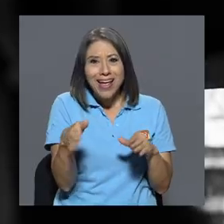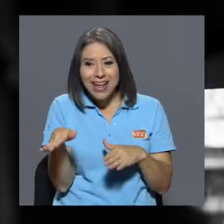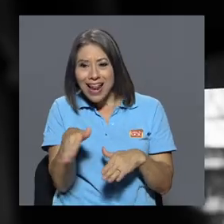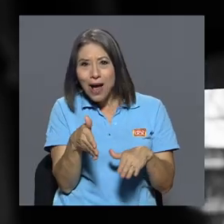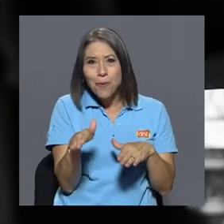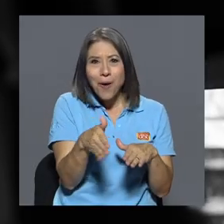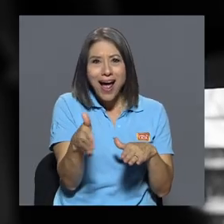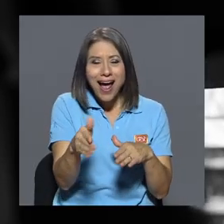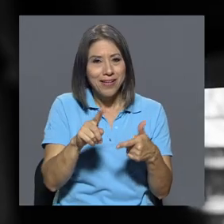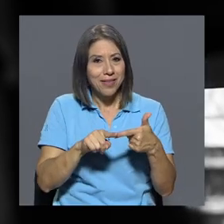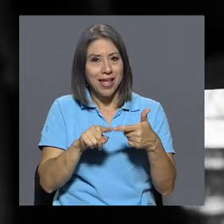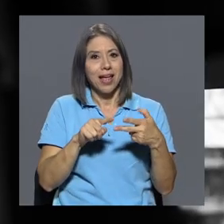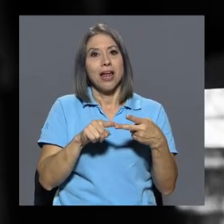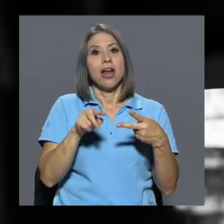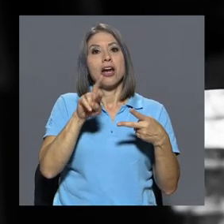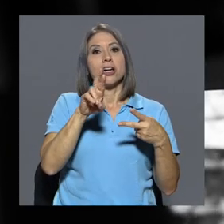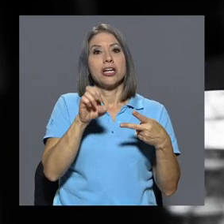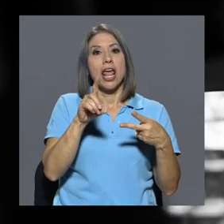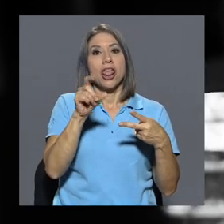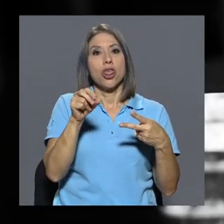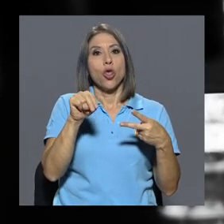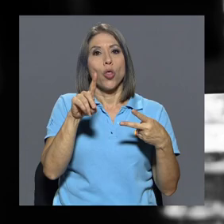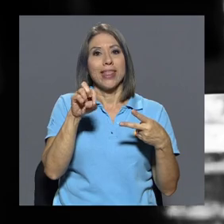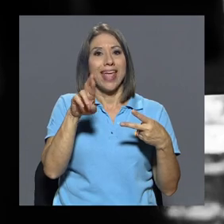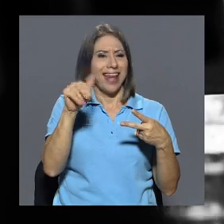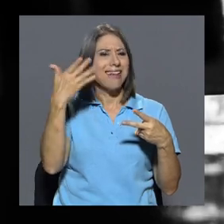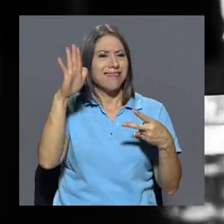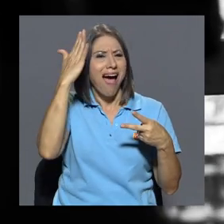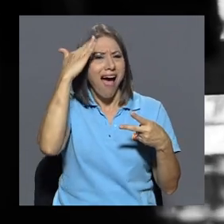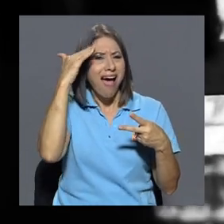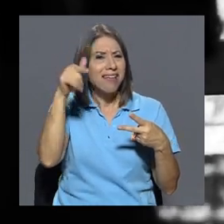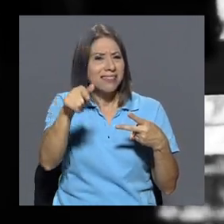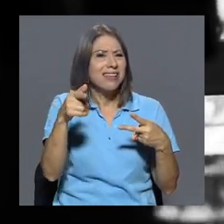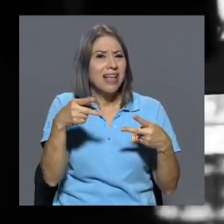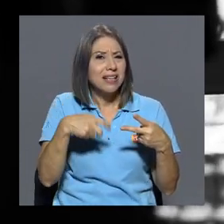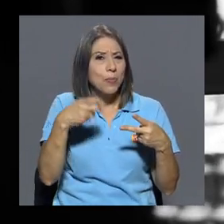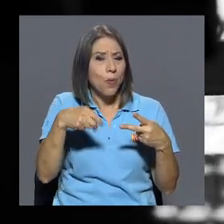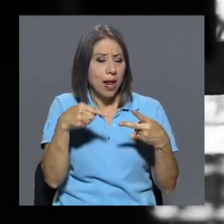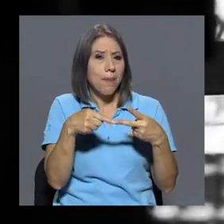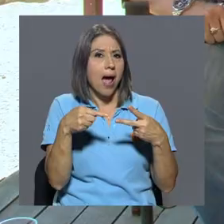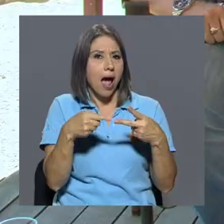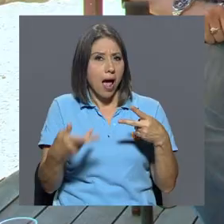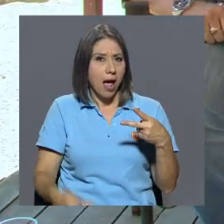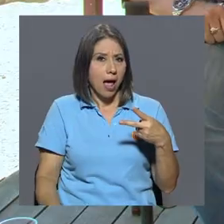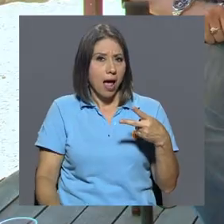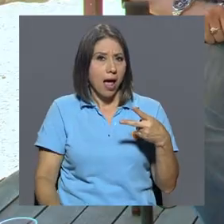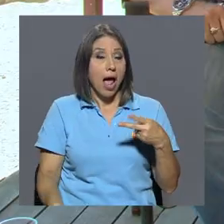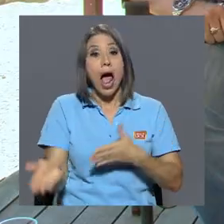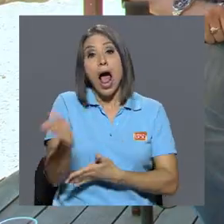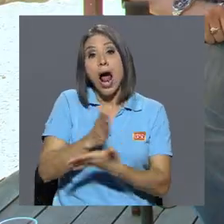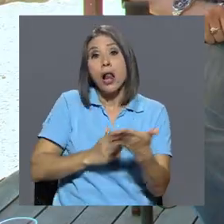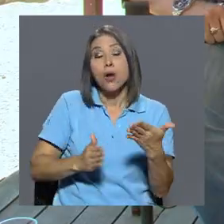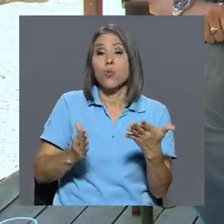que es una redondera. ¿Qué es el problema de la redondera? Muy bien. Hay unas con altura.